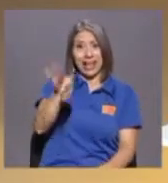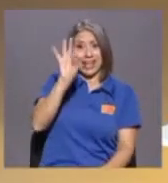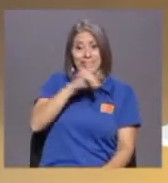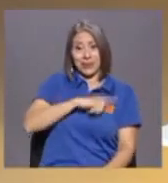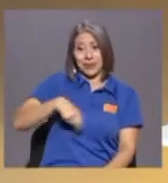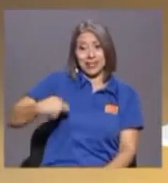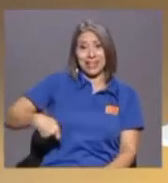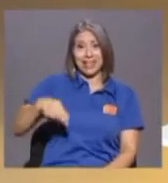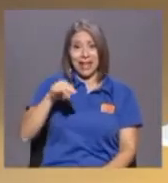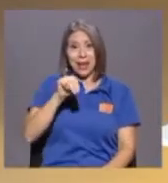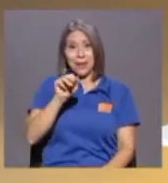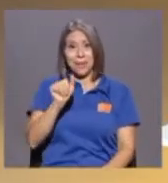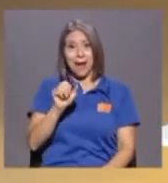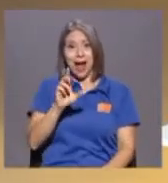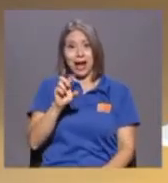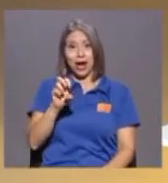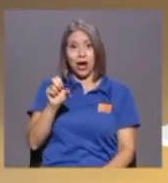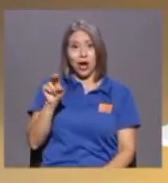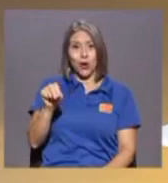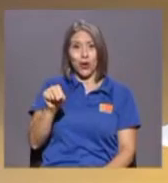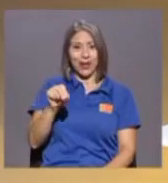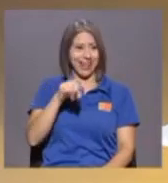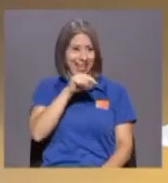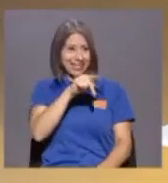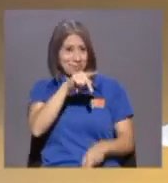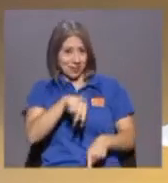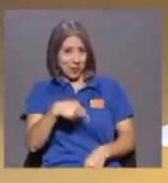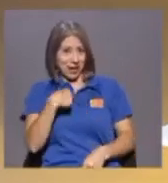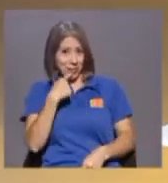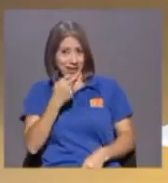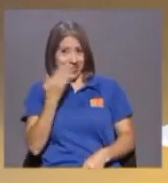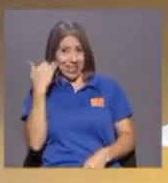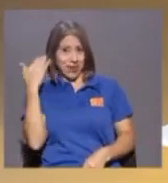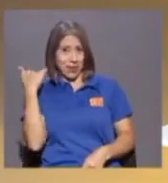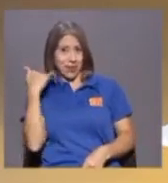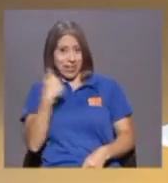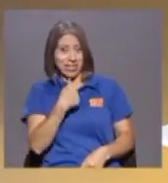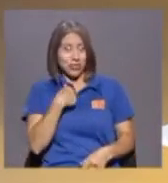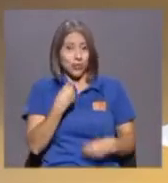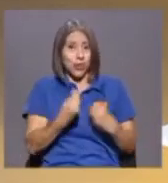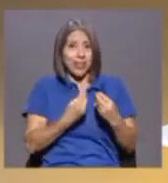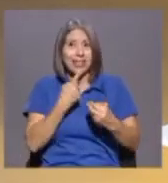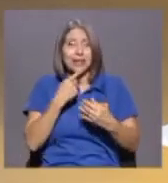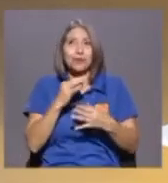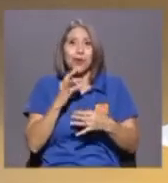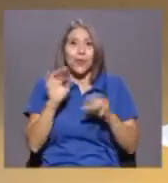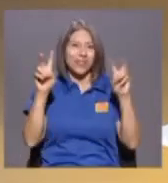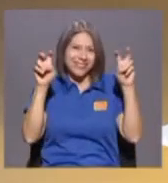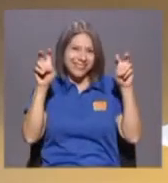aquí frente a las cámaras, él y yo, de que finalmente parecía que